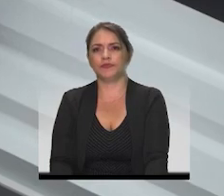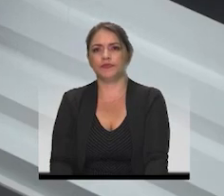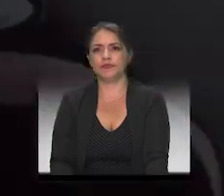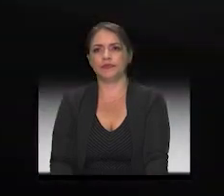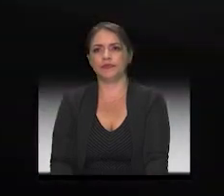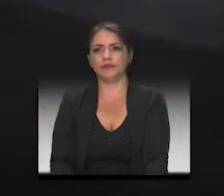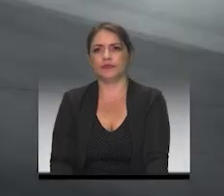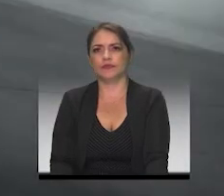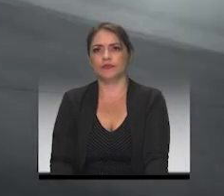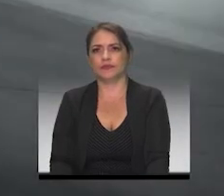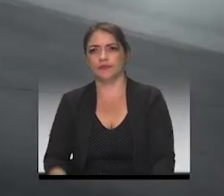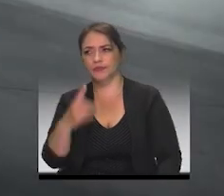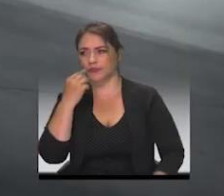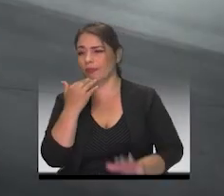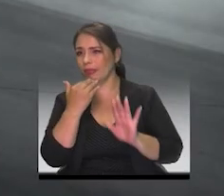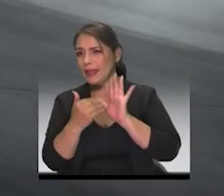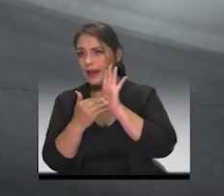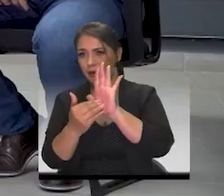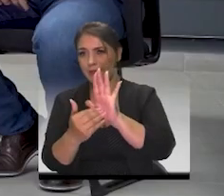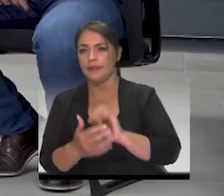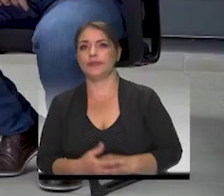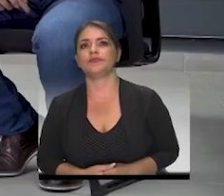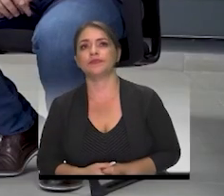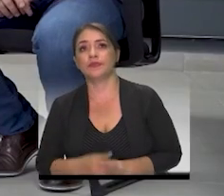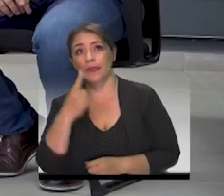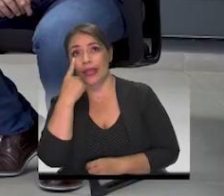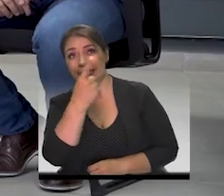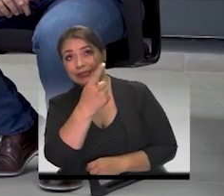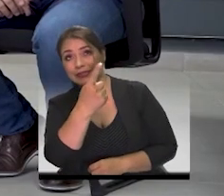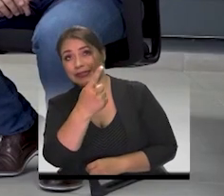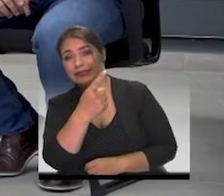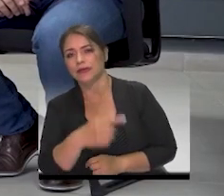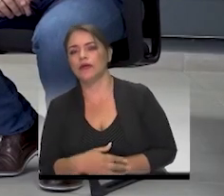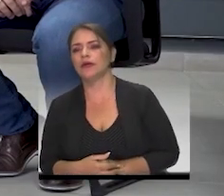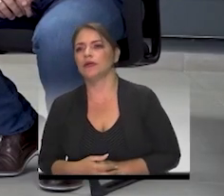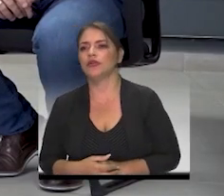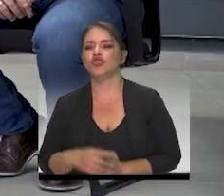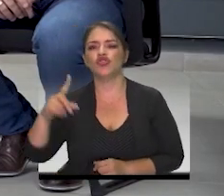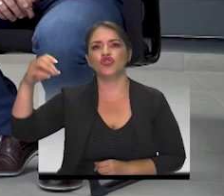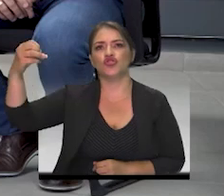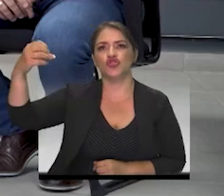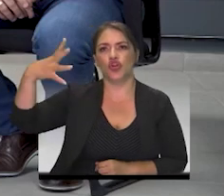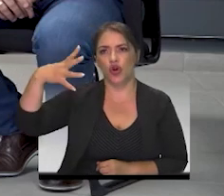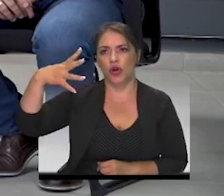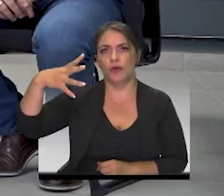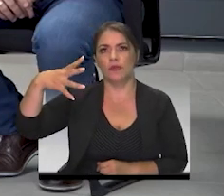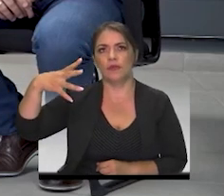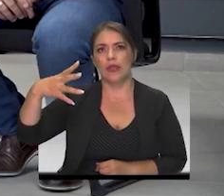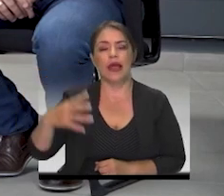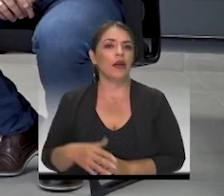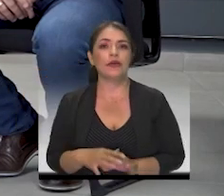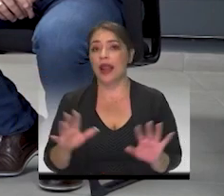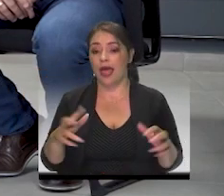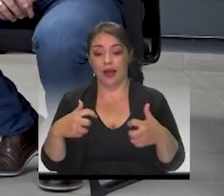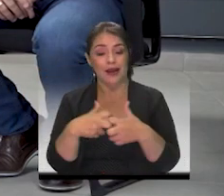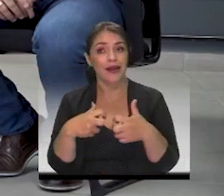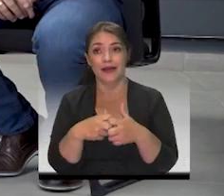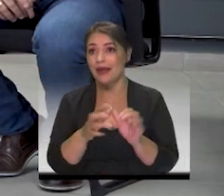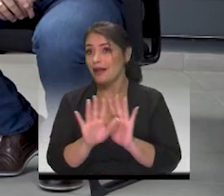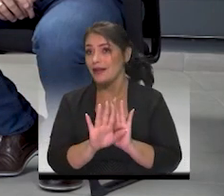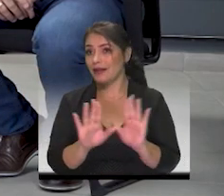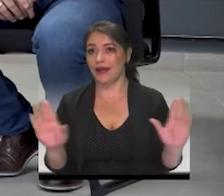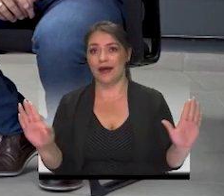Le voy a mostrar un ejemplo. Esta que ve acá atrás es una luminaria solar, no está conectada a ninguna red